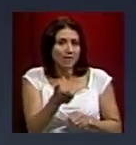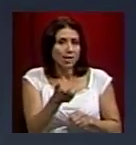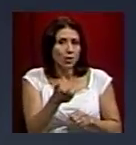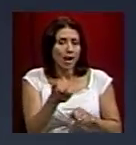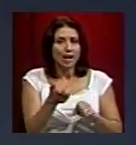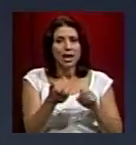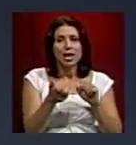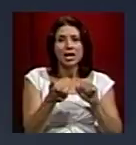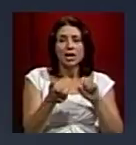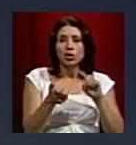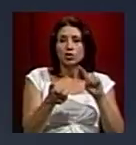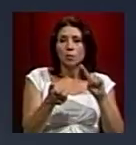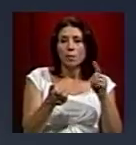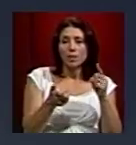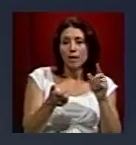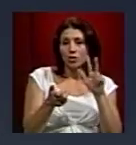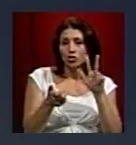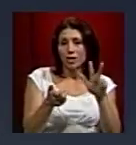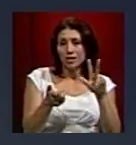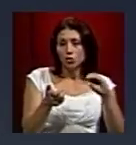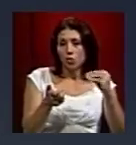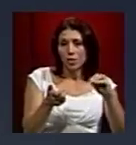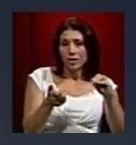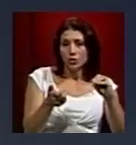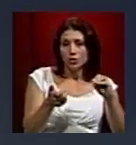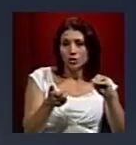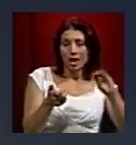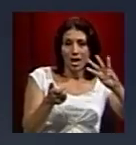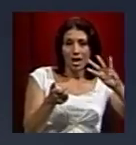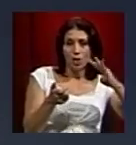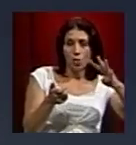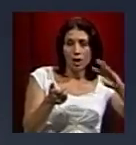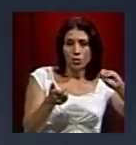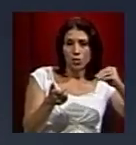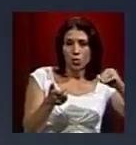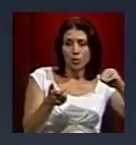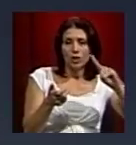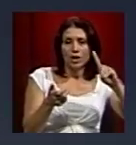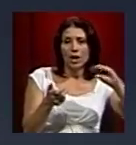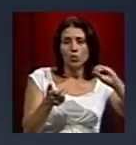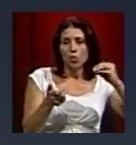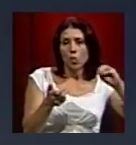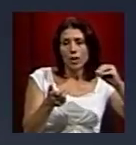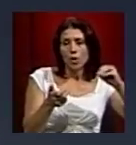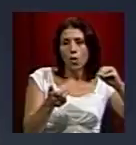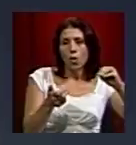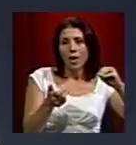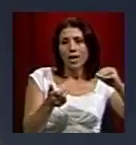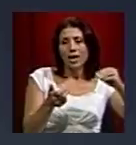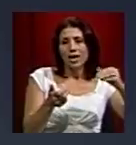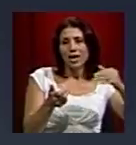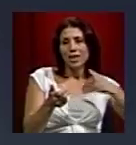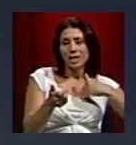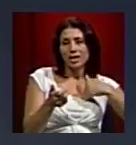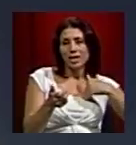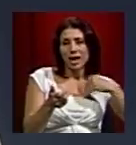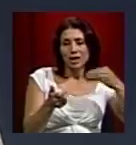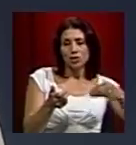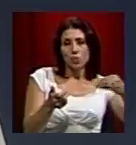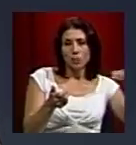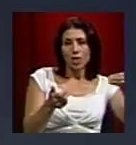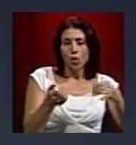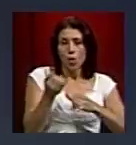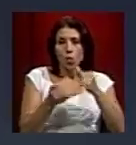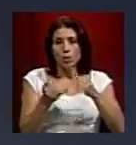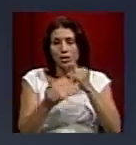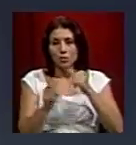decir 232, el cuarto número era un número que tenían ya comprado ellos, y los últimos 3 números era el